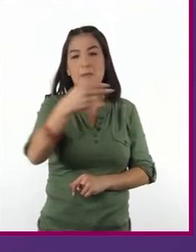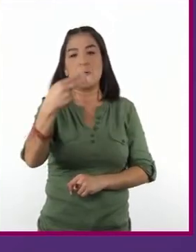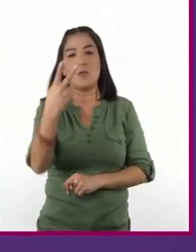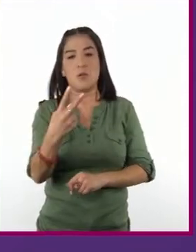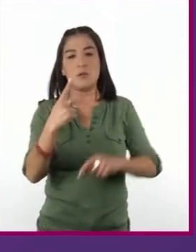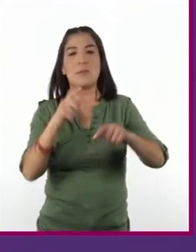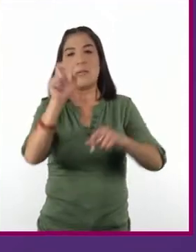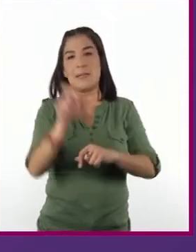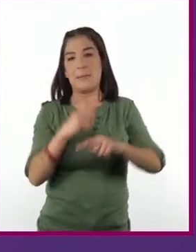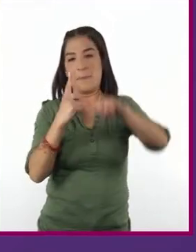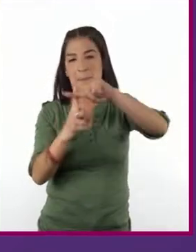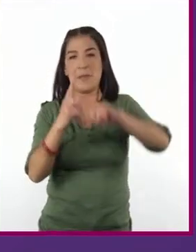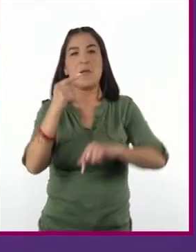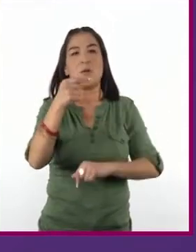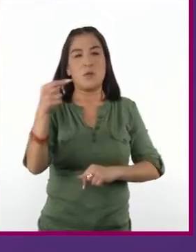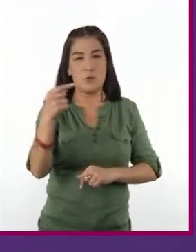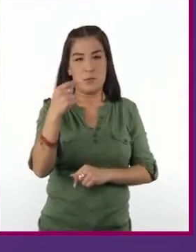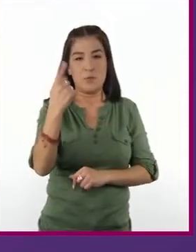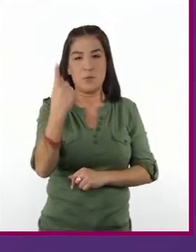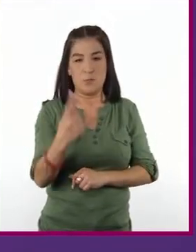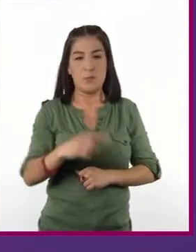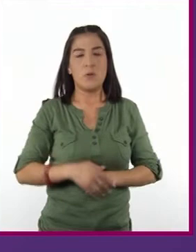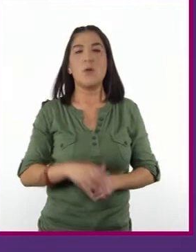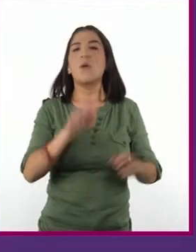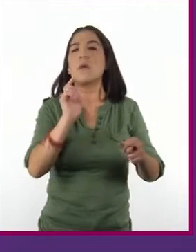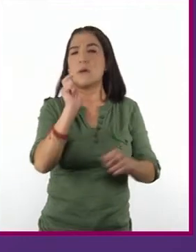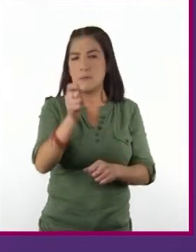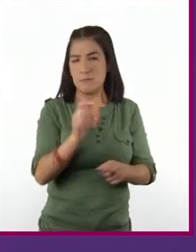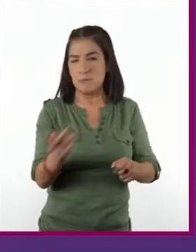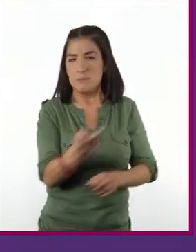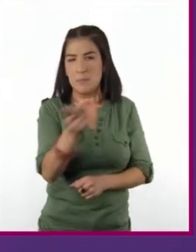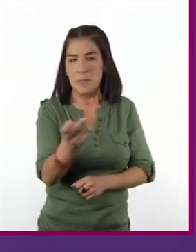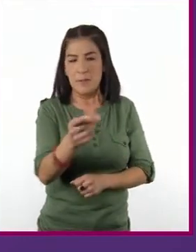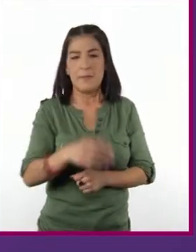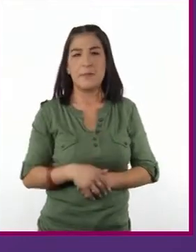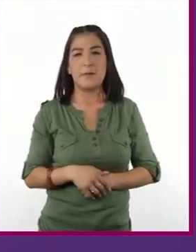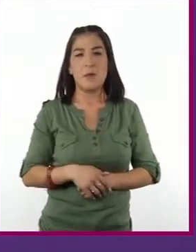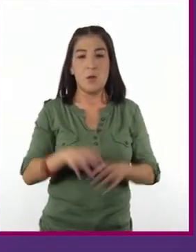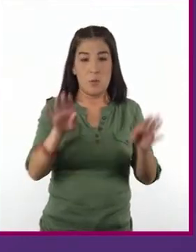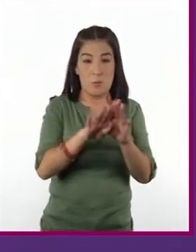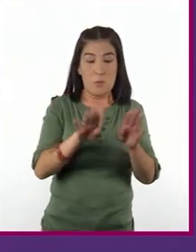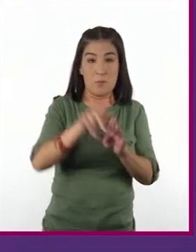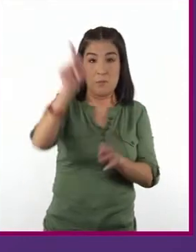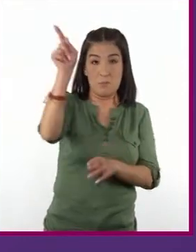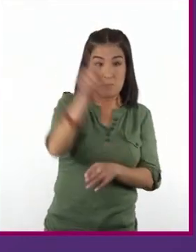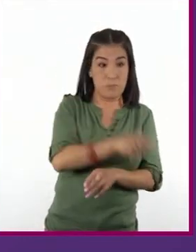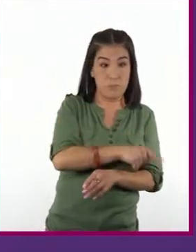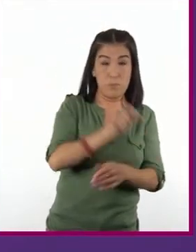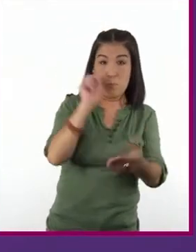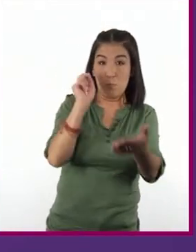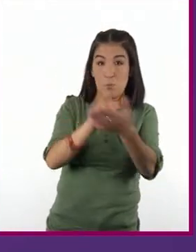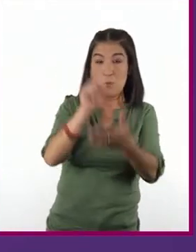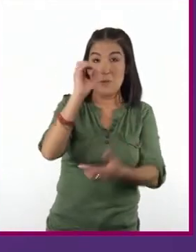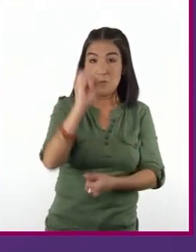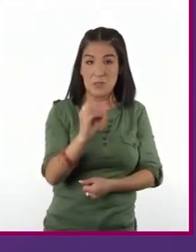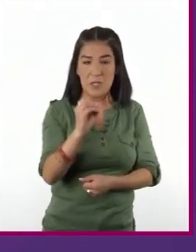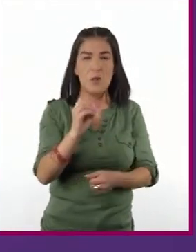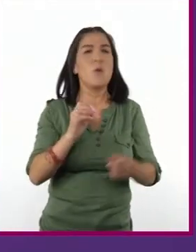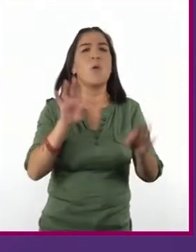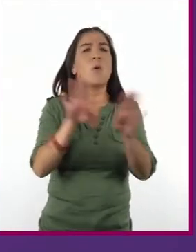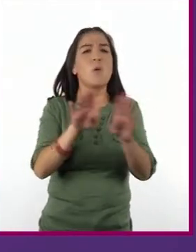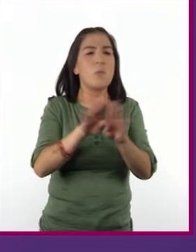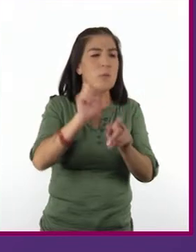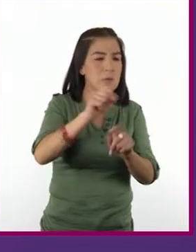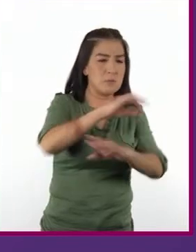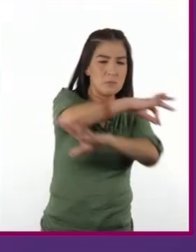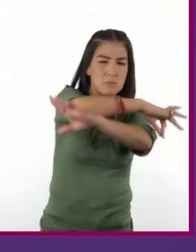una línea recta. Preguntemos, ¿la gráfica pasa por el origen? ¿Por qué coordenadas pasa cuando x